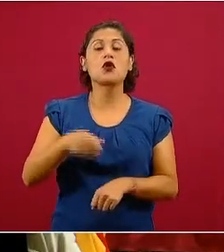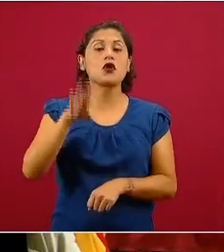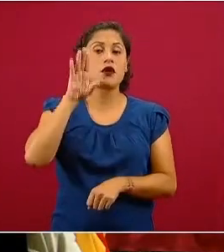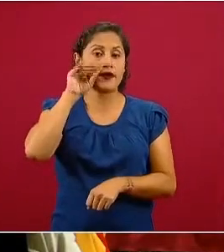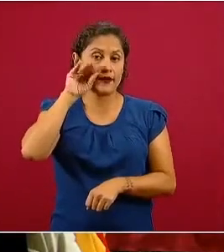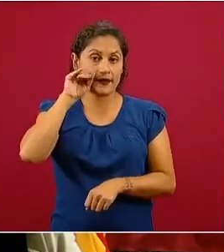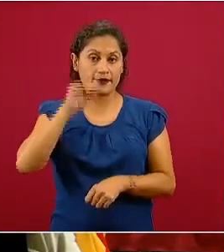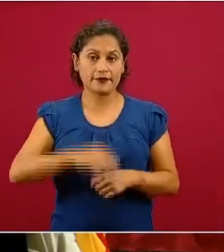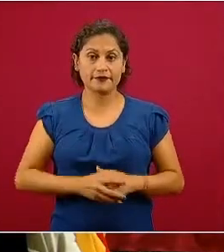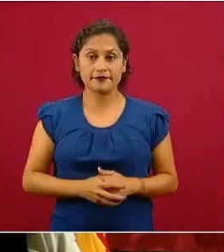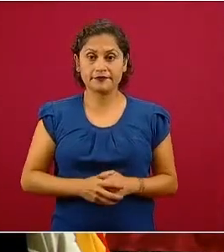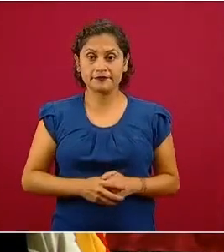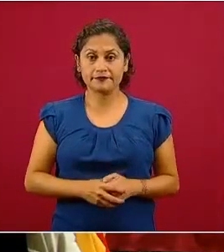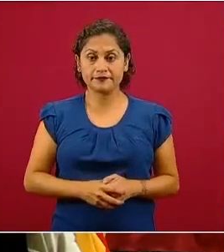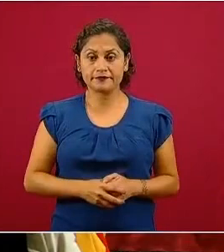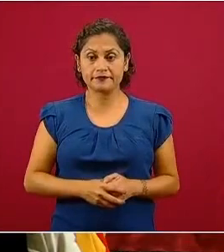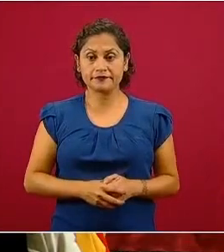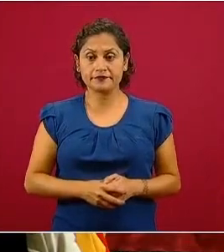diapositiva,